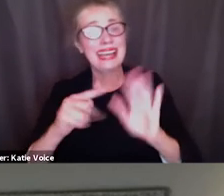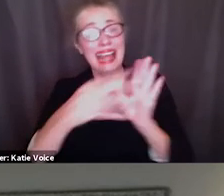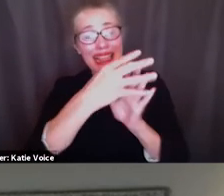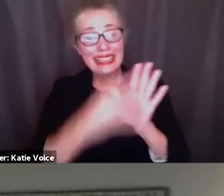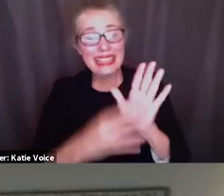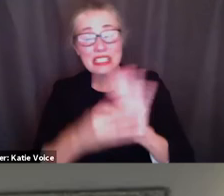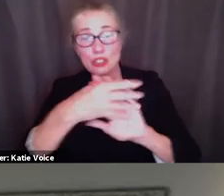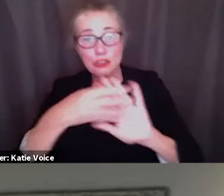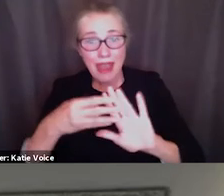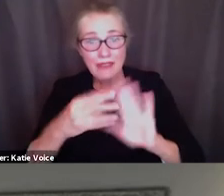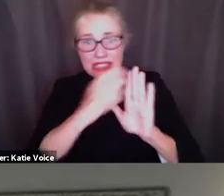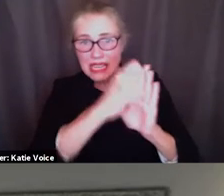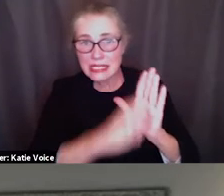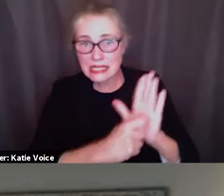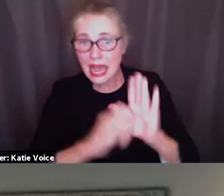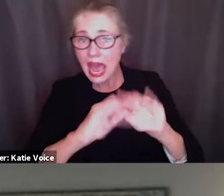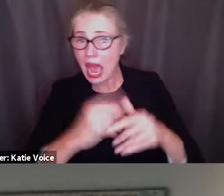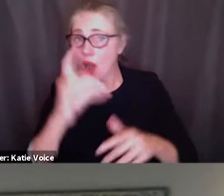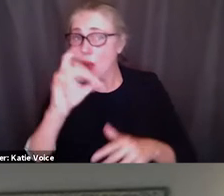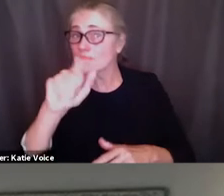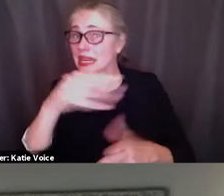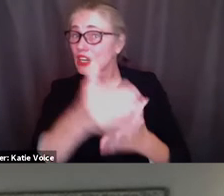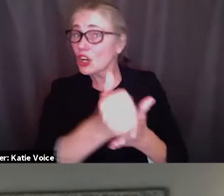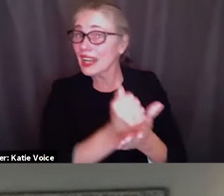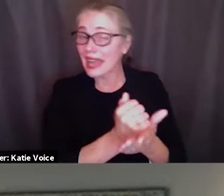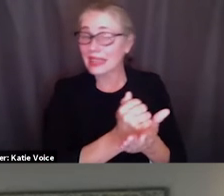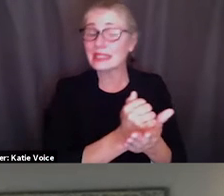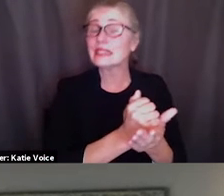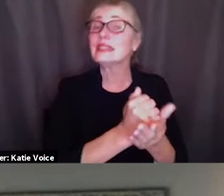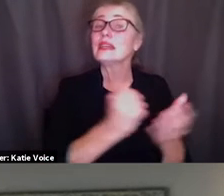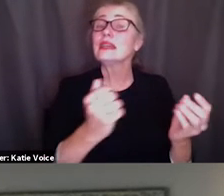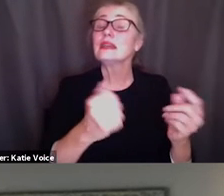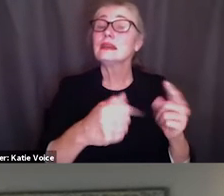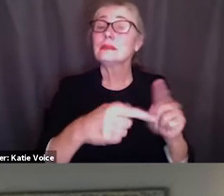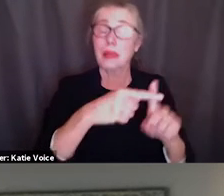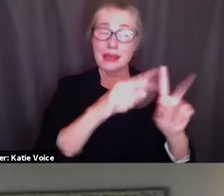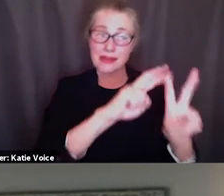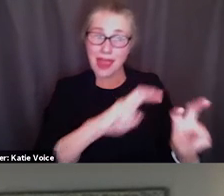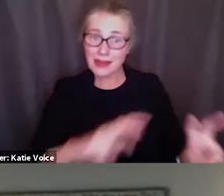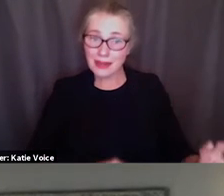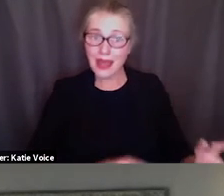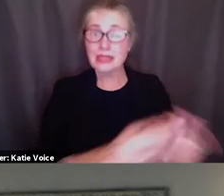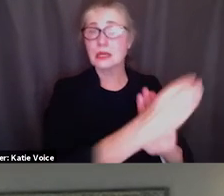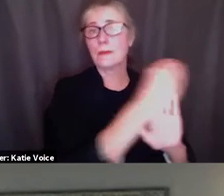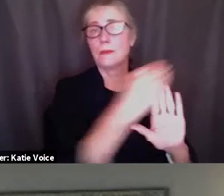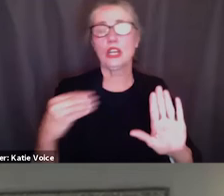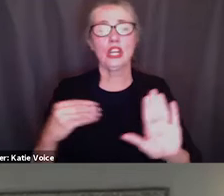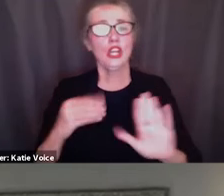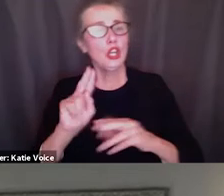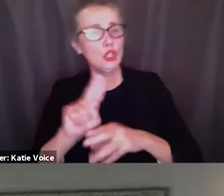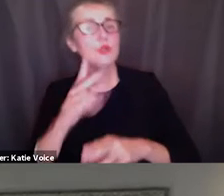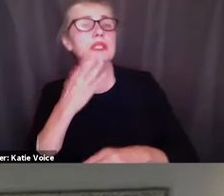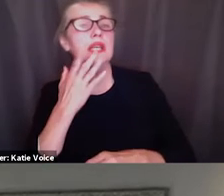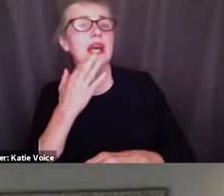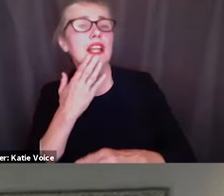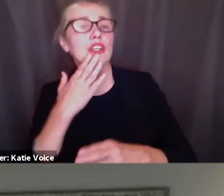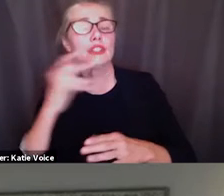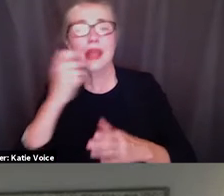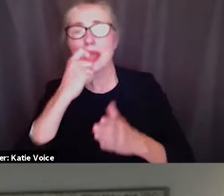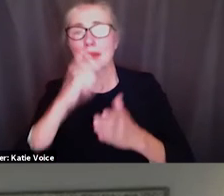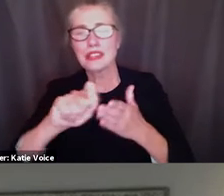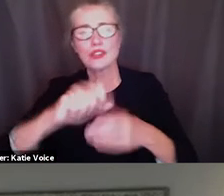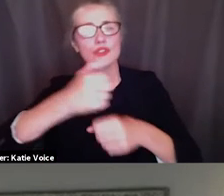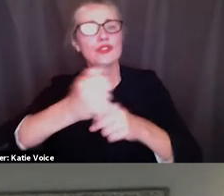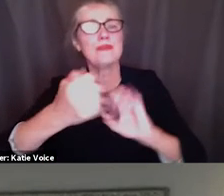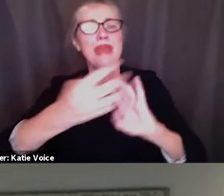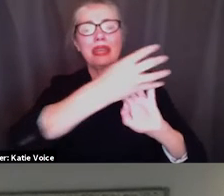las diferentes gráficas y pongan un ejemplo de cómo se recopilan los datos y se analizan. Los estudiantes pueden utilizar lápices de